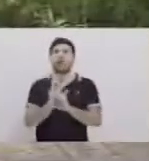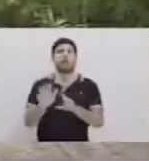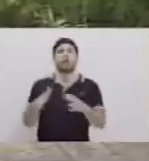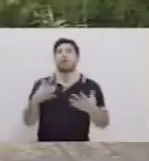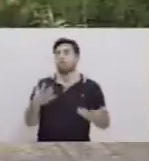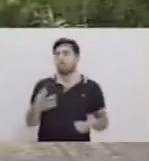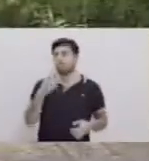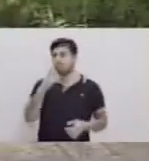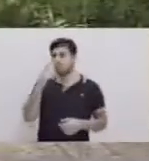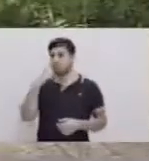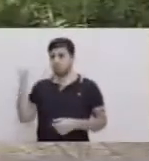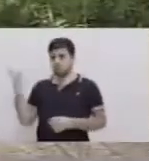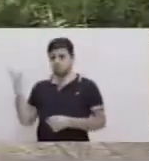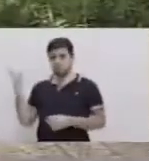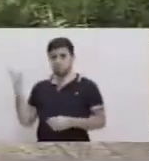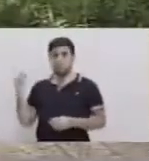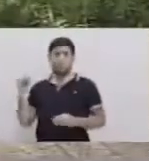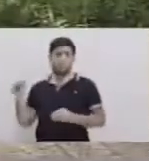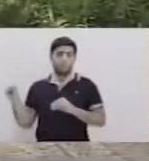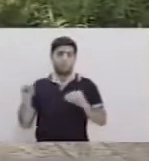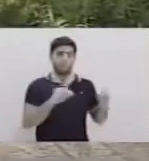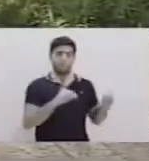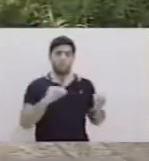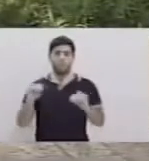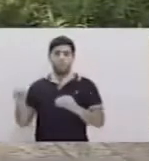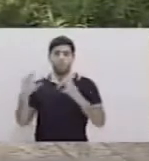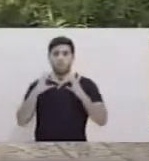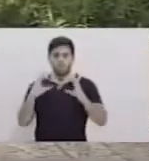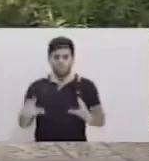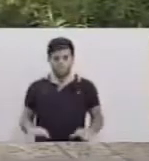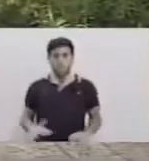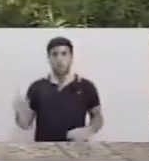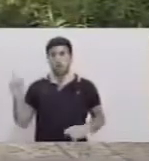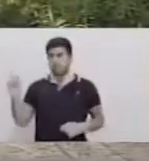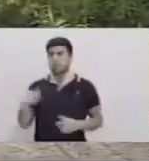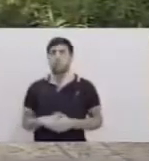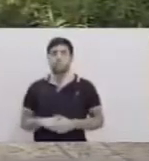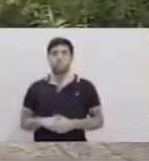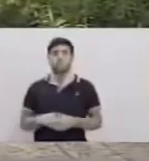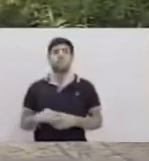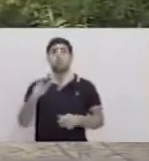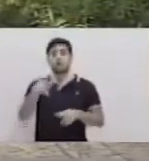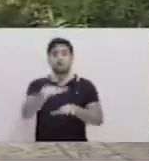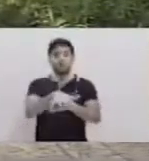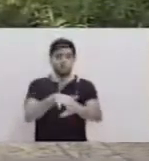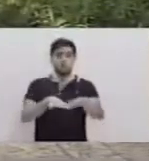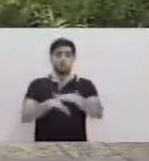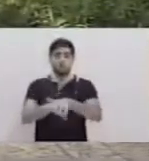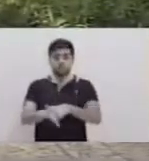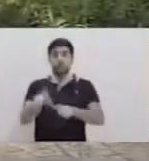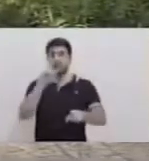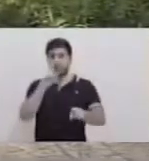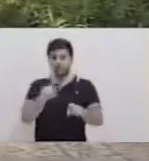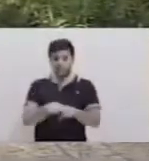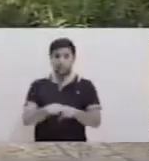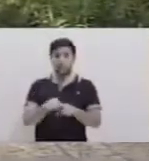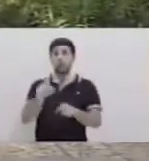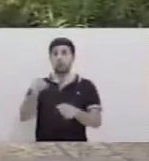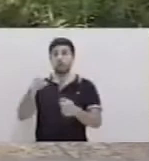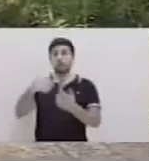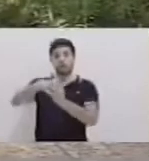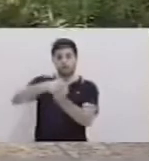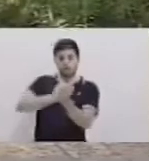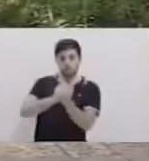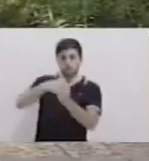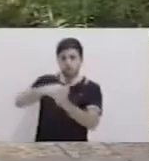ejemplo, cuando podemos hacer rotaciones con la cintura, o elevaciones de talones, o elevaciones